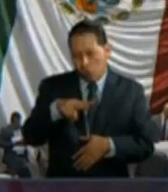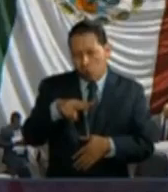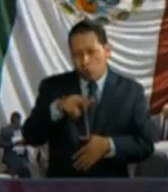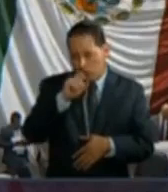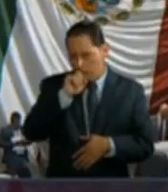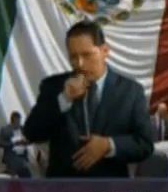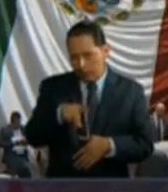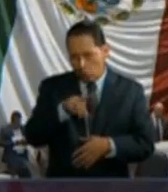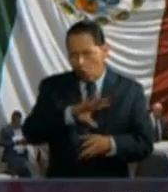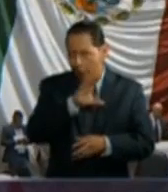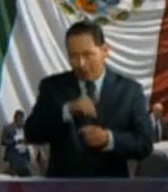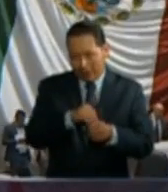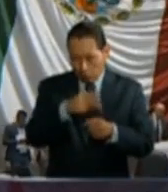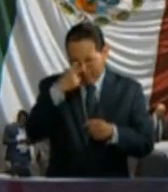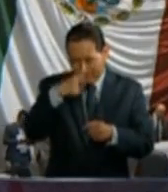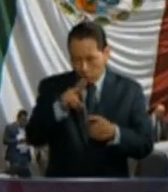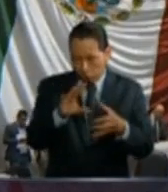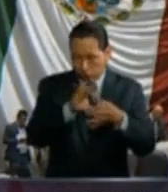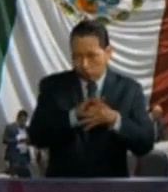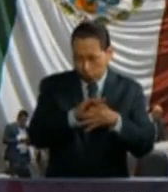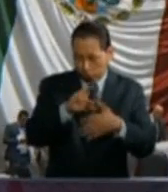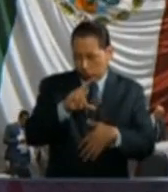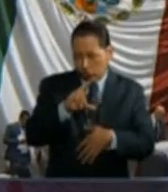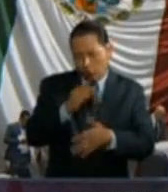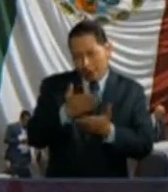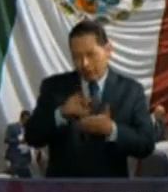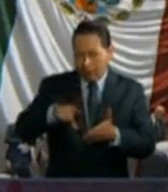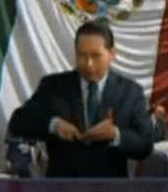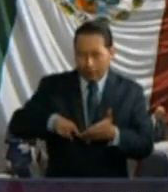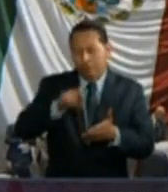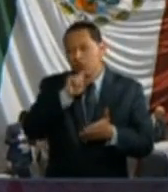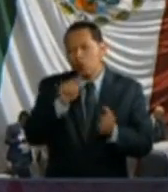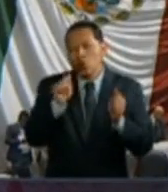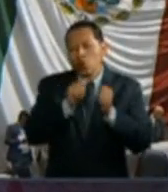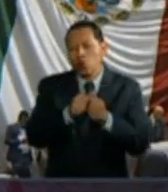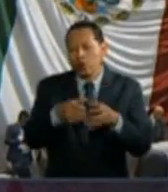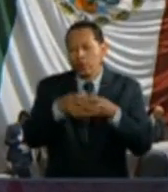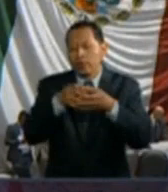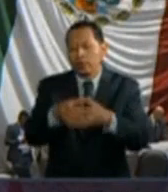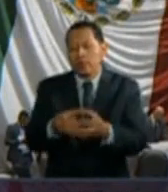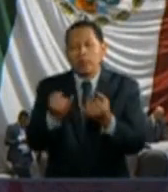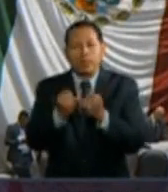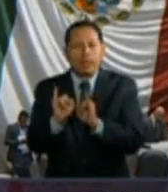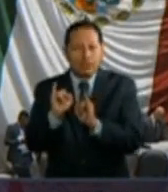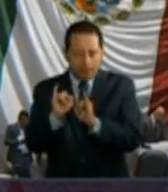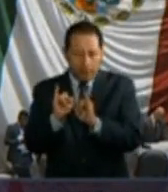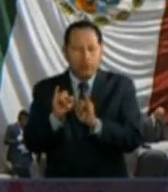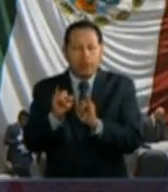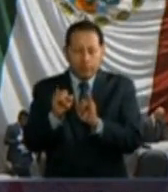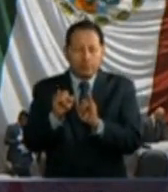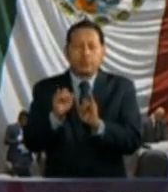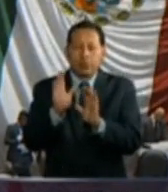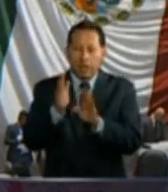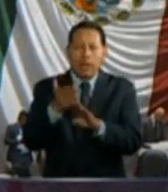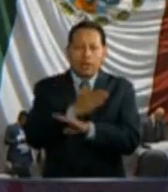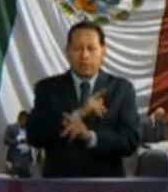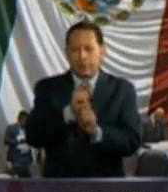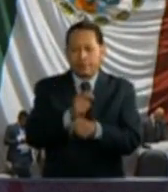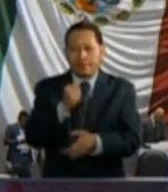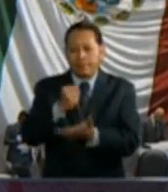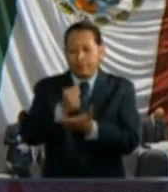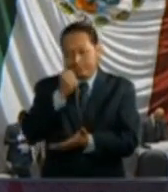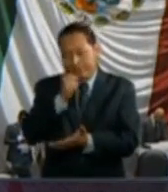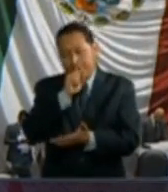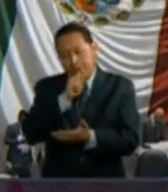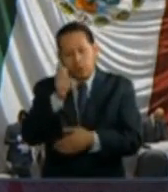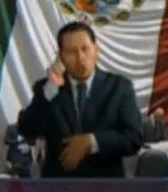siga en funciones con la autonomía que le hemos dotado los legisladores, y ojalá que se siga